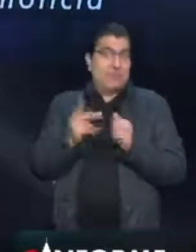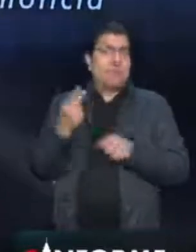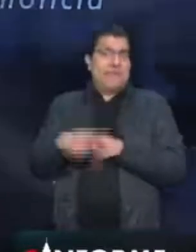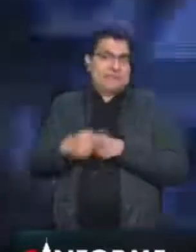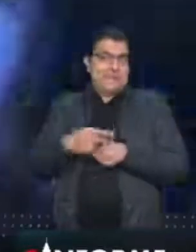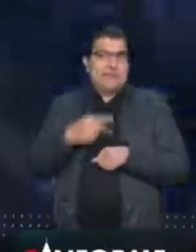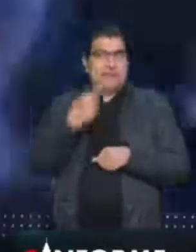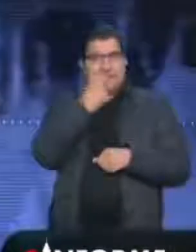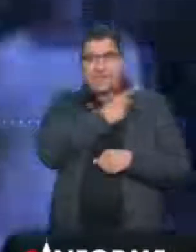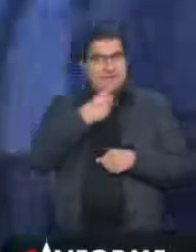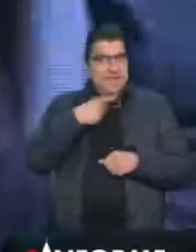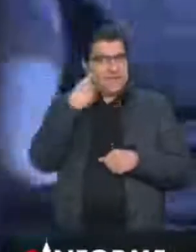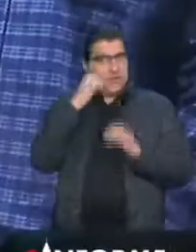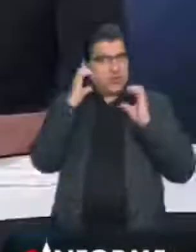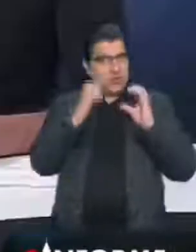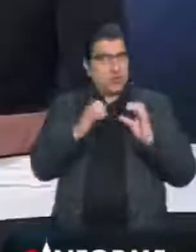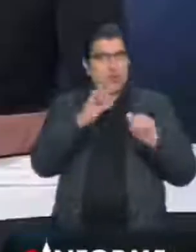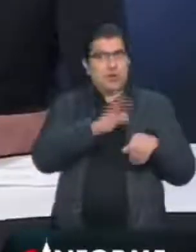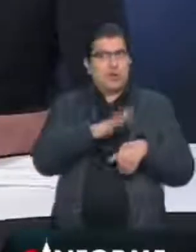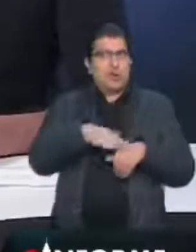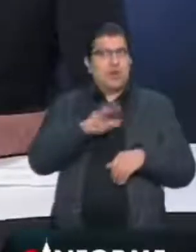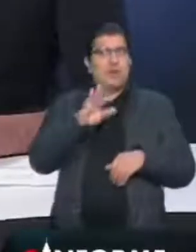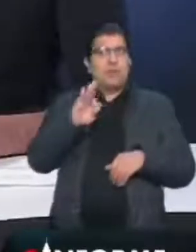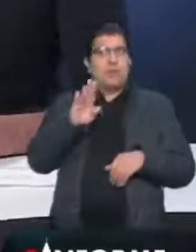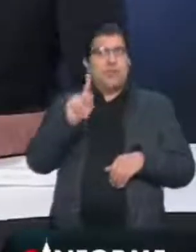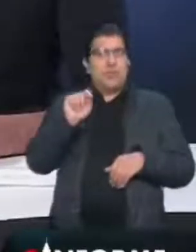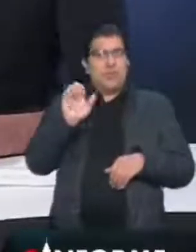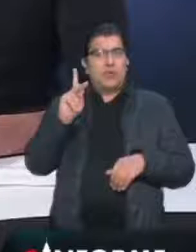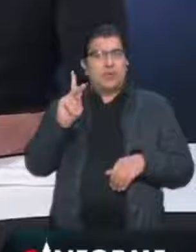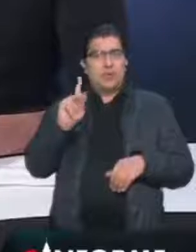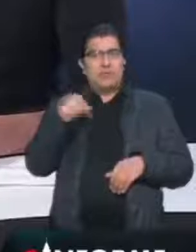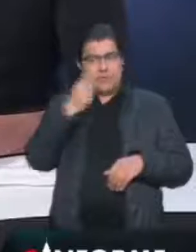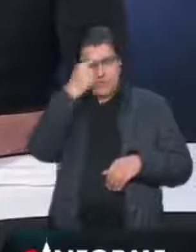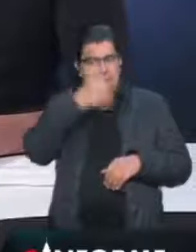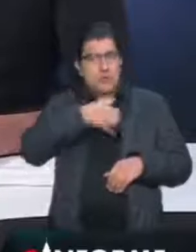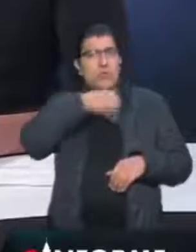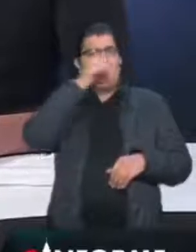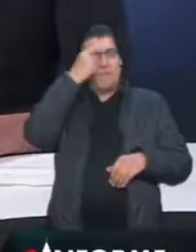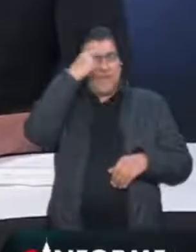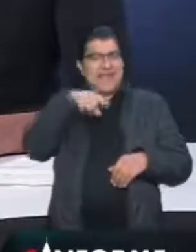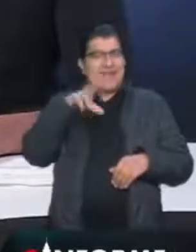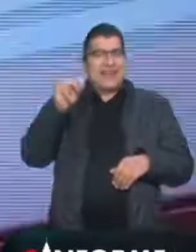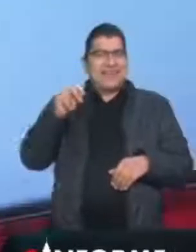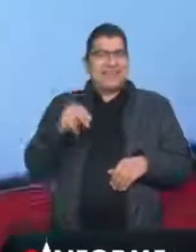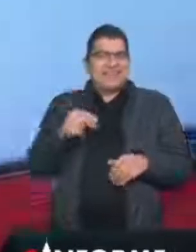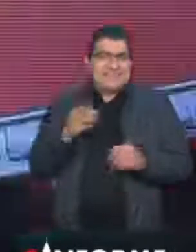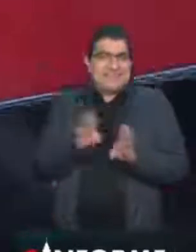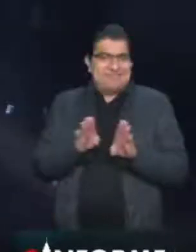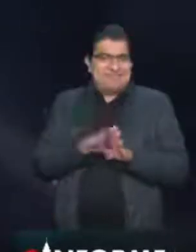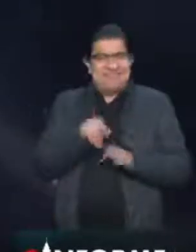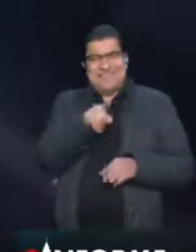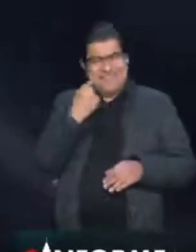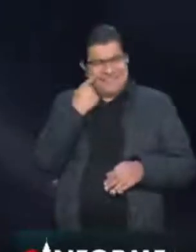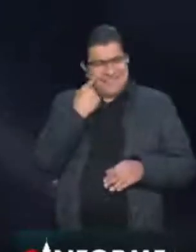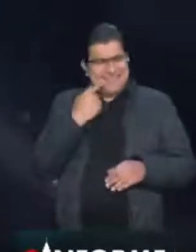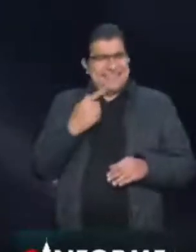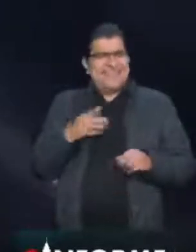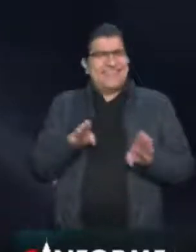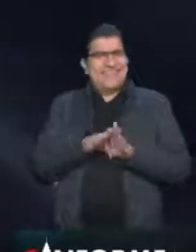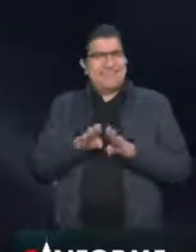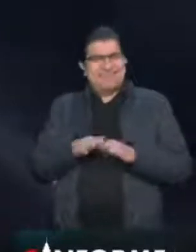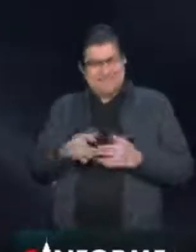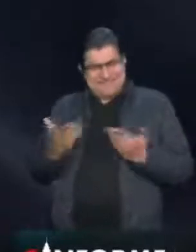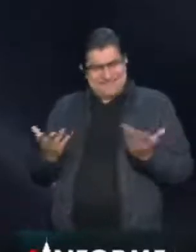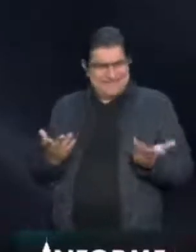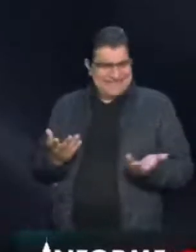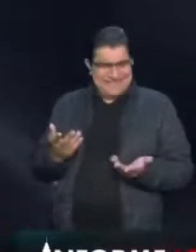que ver con esta El que se iba a reacción. tomar Trump, el que preguntó Trump si se podía tomar para que no le diera COVID, ¿ese dices? Creo que sí, no sé, Sí, pero fue... Windex o algo así. No,